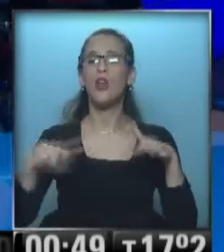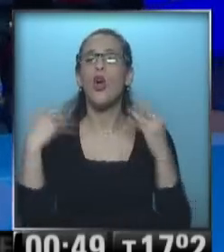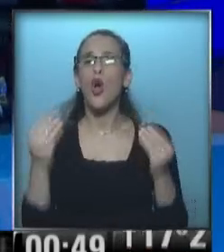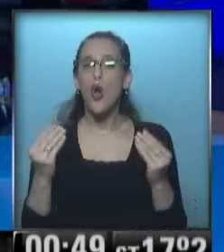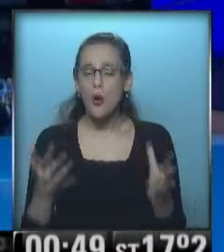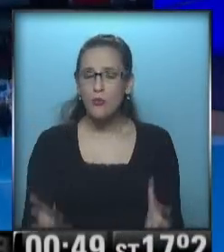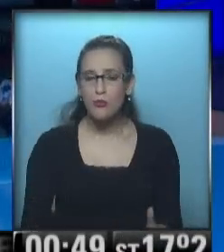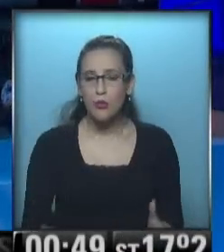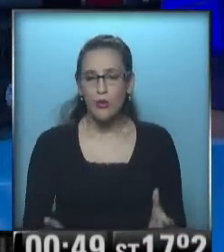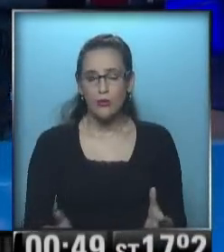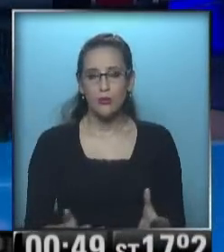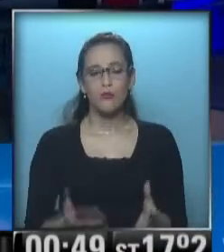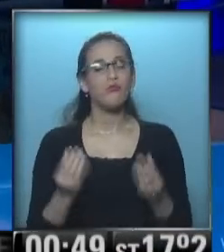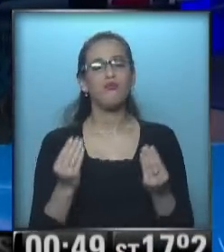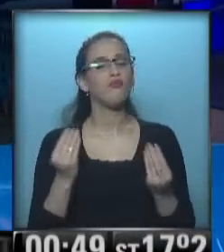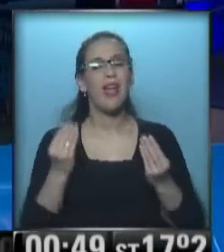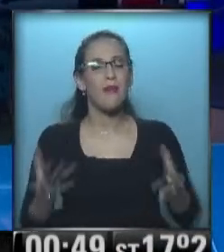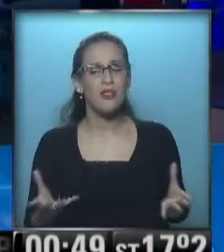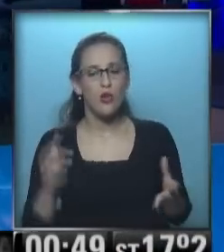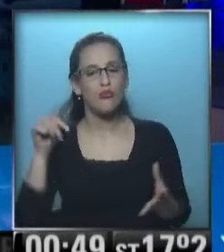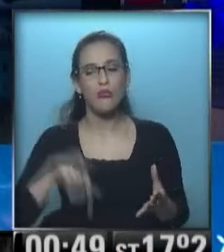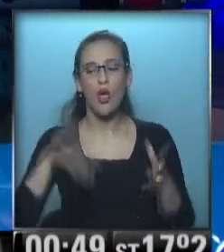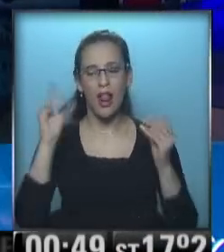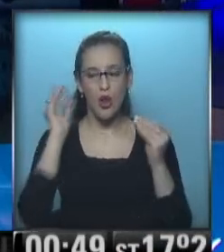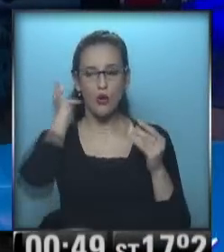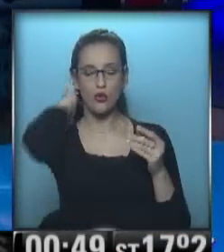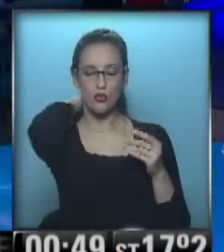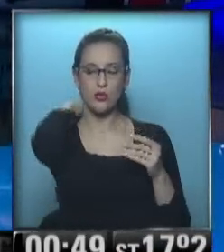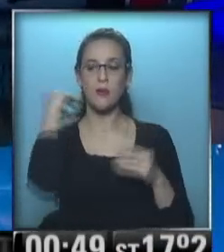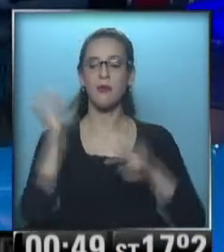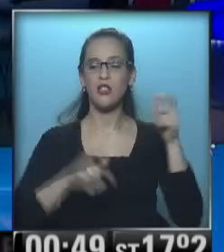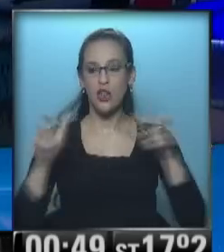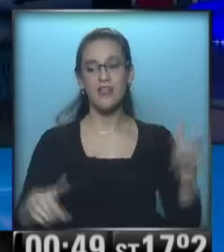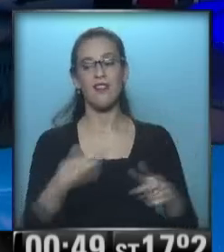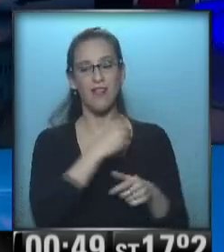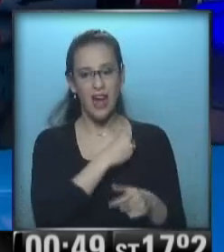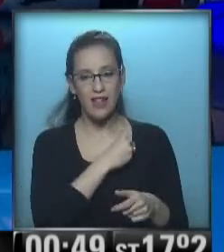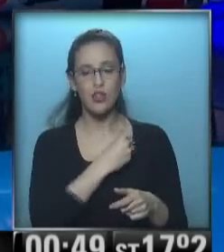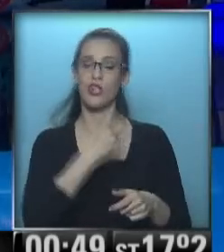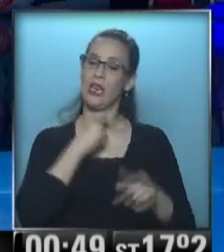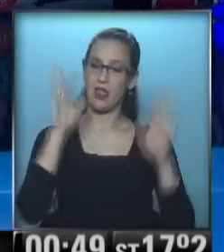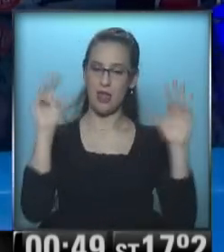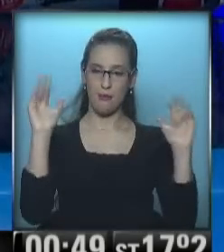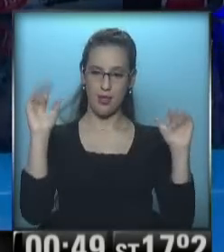que viste, fue ocurriendo durante esta noche con los fanáticos, con quienes fueron a despedir a Gustavo.